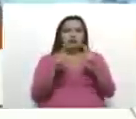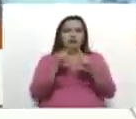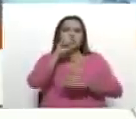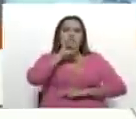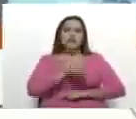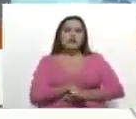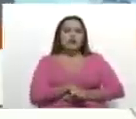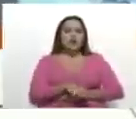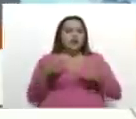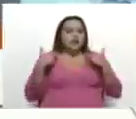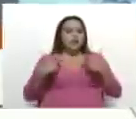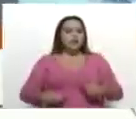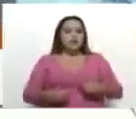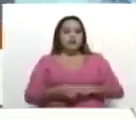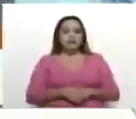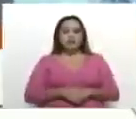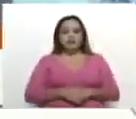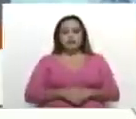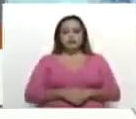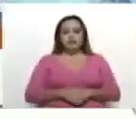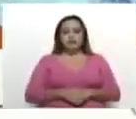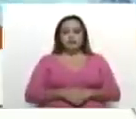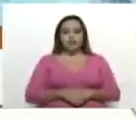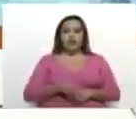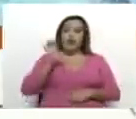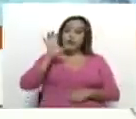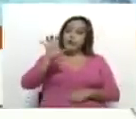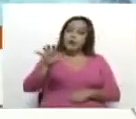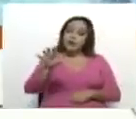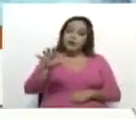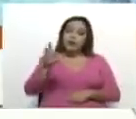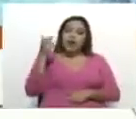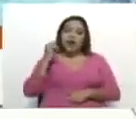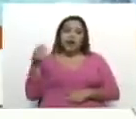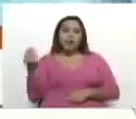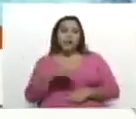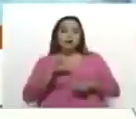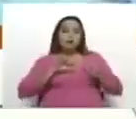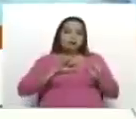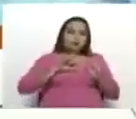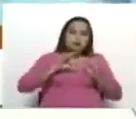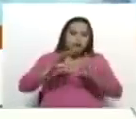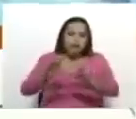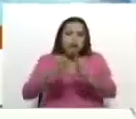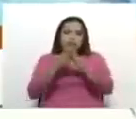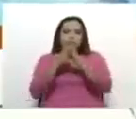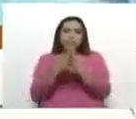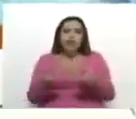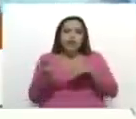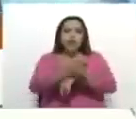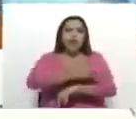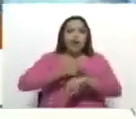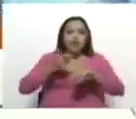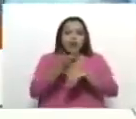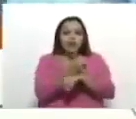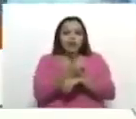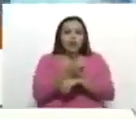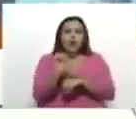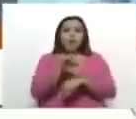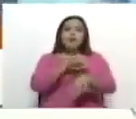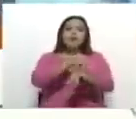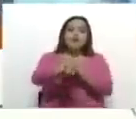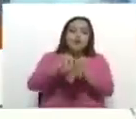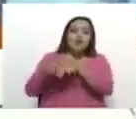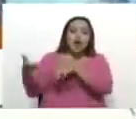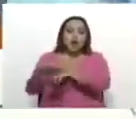de la humanidad el país que ha invadido ha actuado contra todos los gobiernos o contra la mayoría